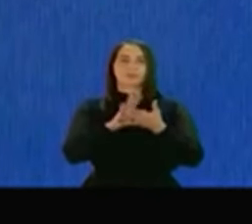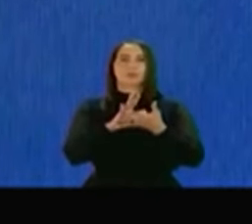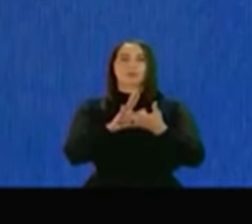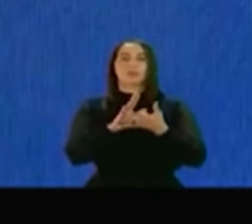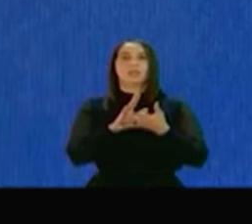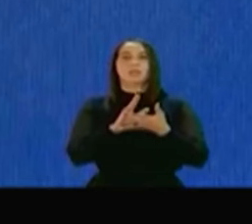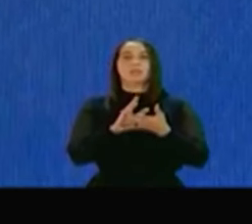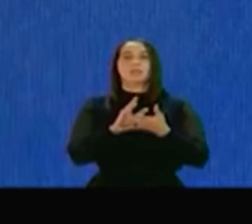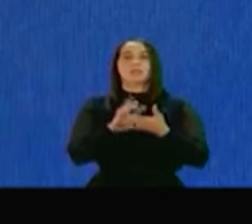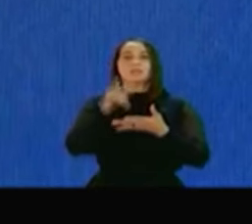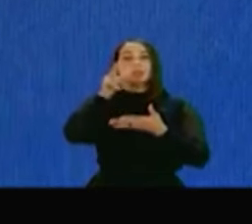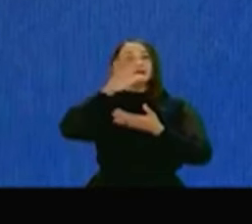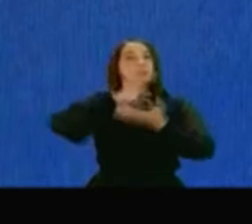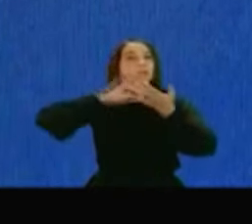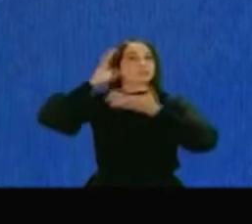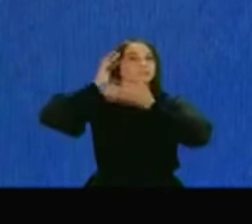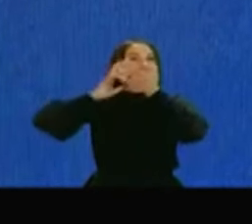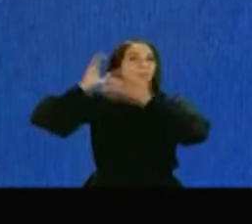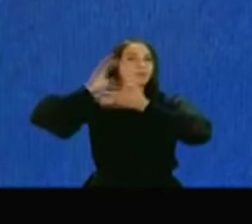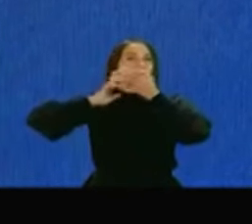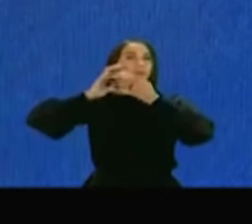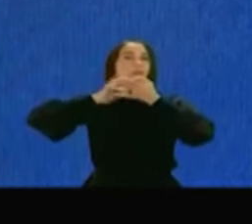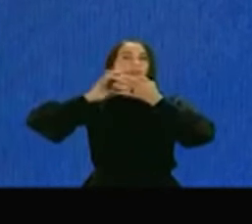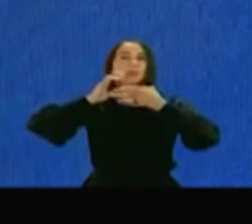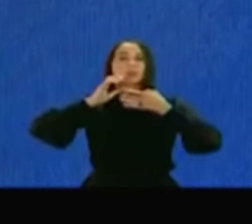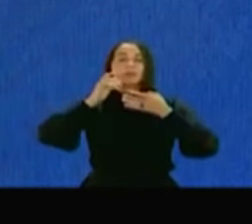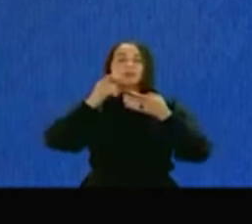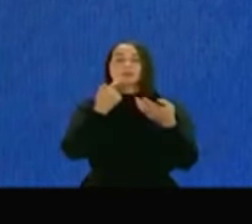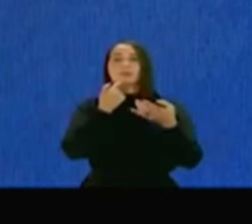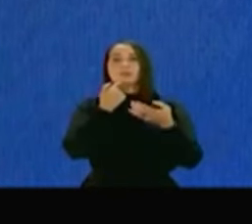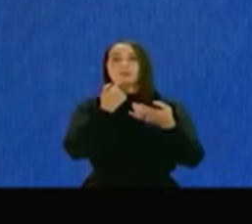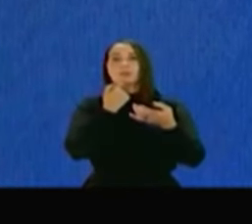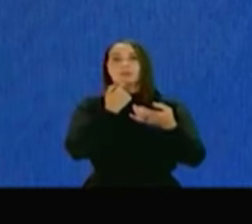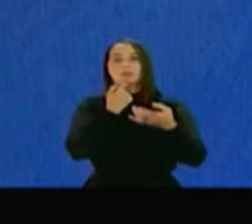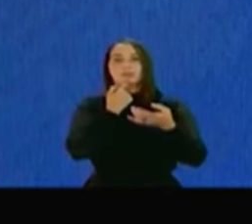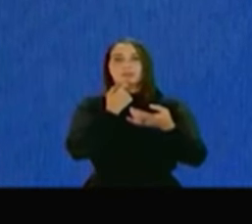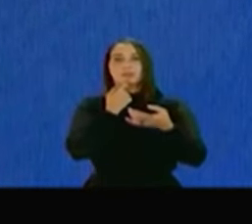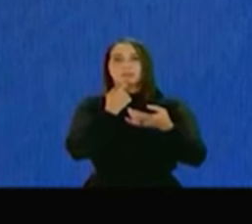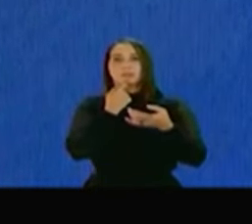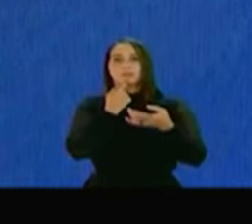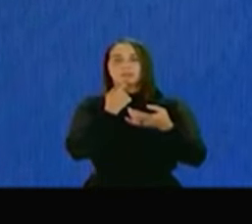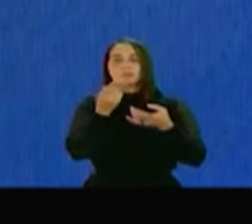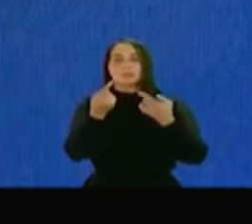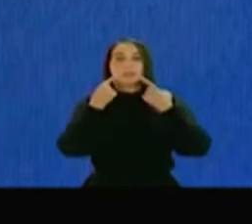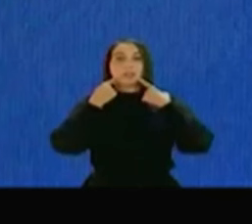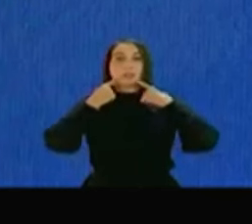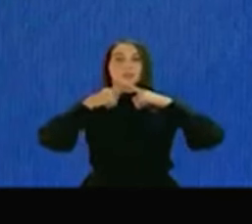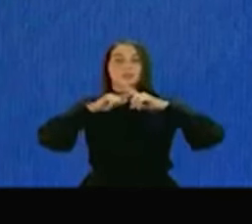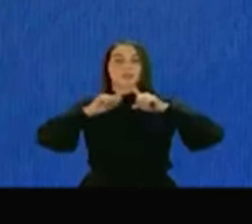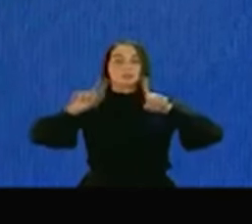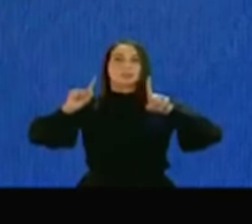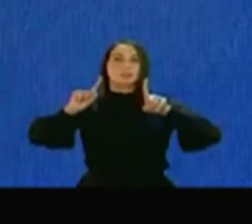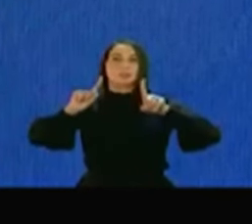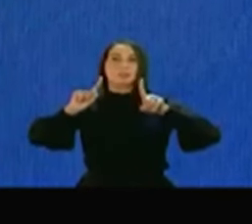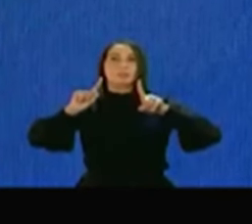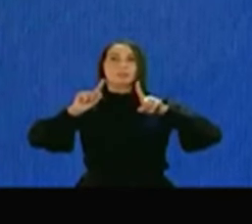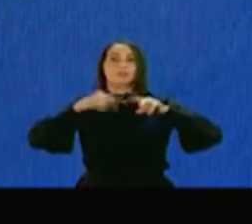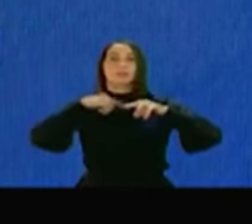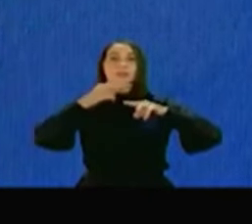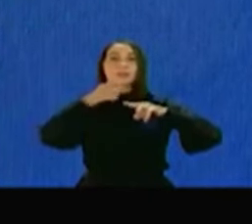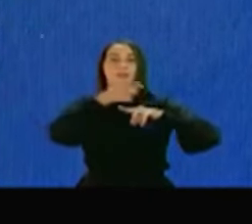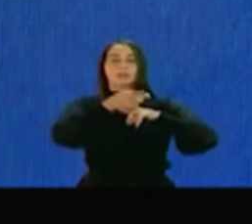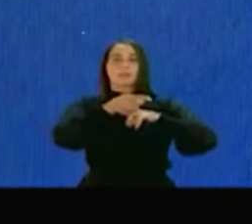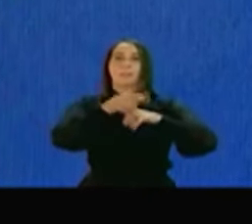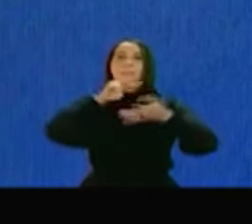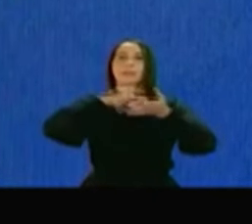que van a reforzar la militarización de la frontera para hacer más difícil aún el acceso a